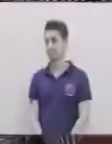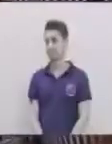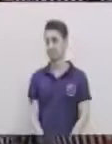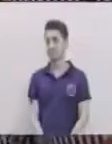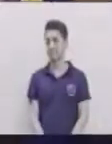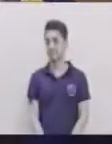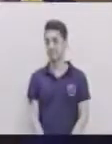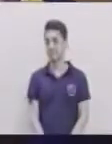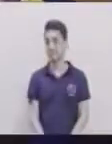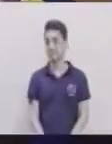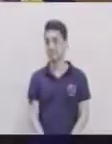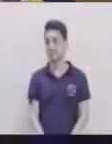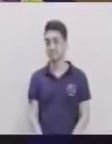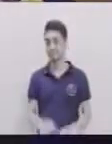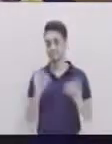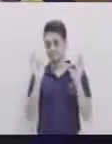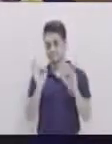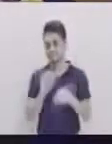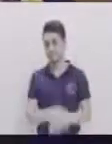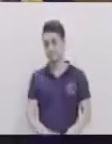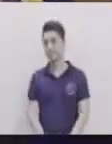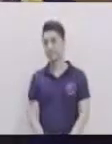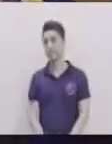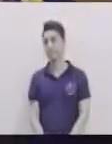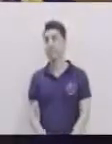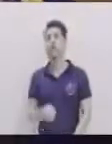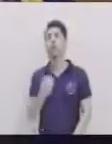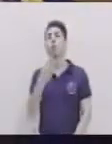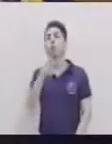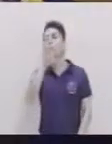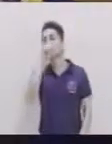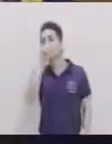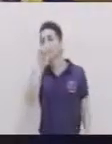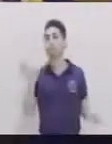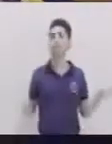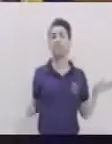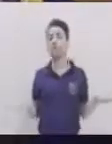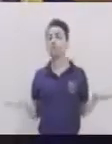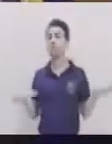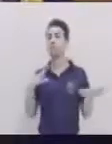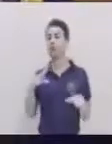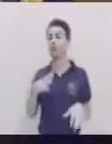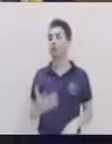y seis conejos. Excelente. ¿Cuántos patos tenemos?